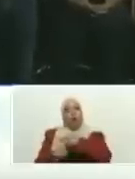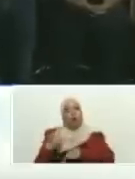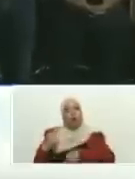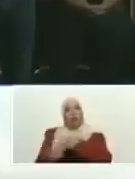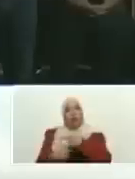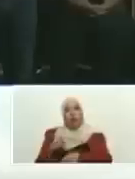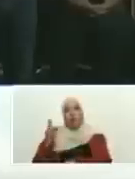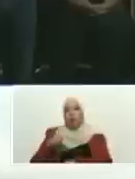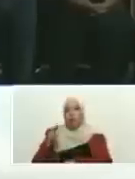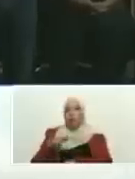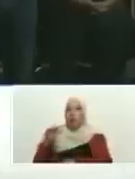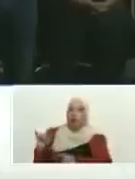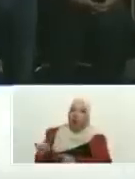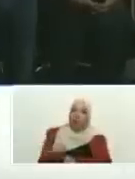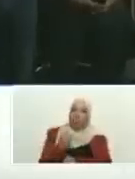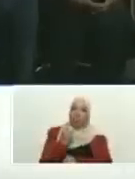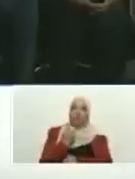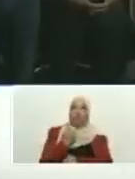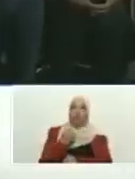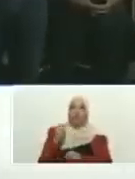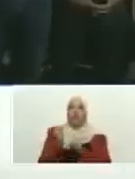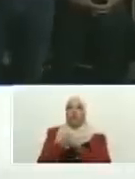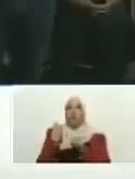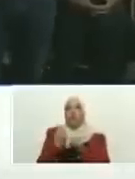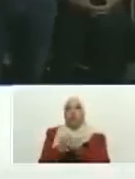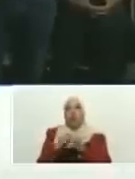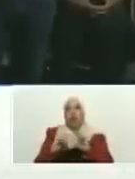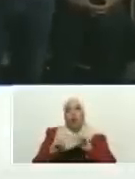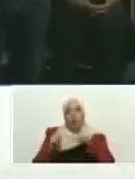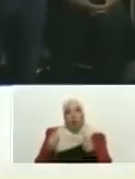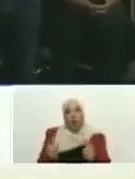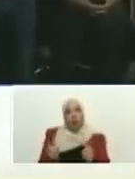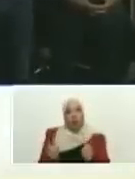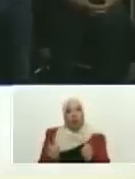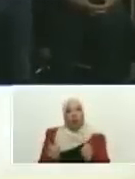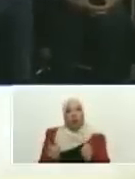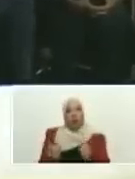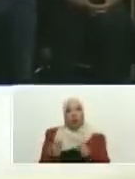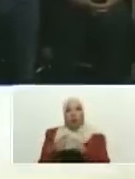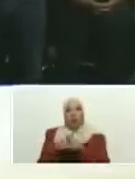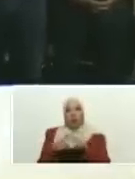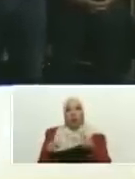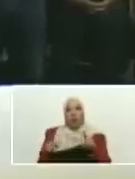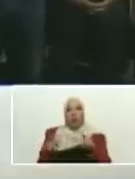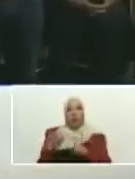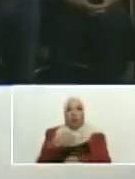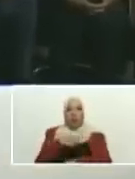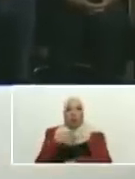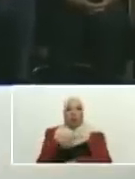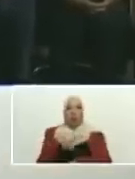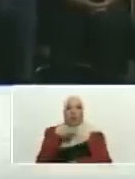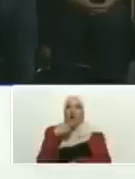a traicionar, jamás. Los traidores surgen del ego,